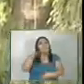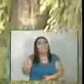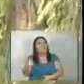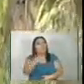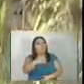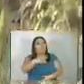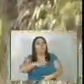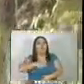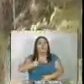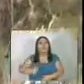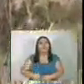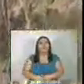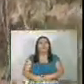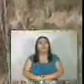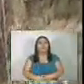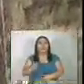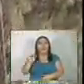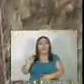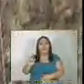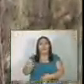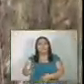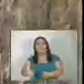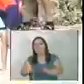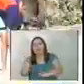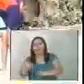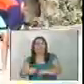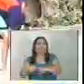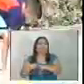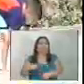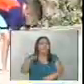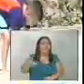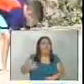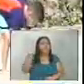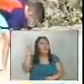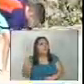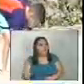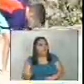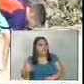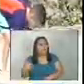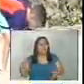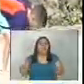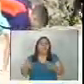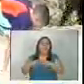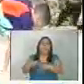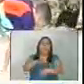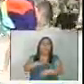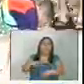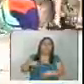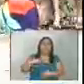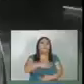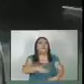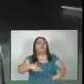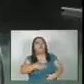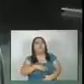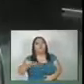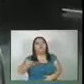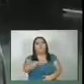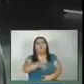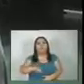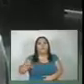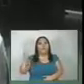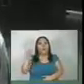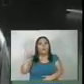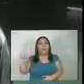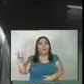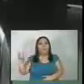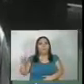muchos salvadoreños, en especial en estas fechas que se busca pasar con la familia y amigos. Guau, está